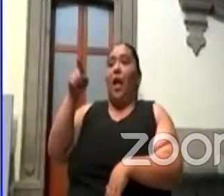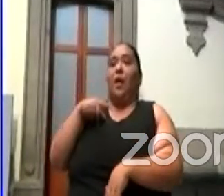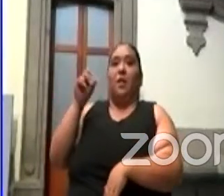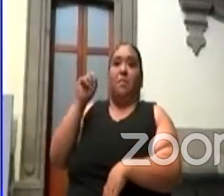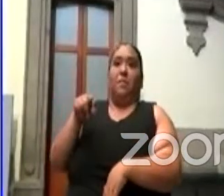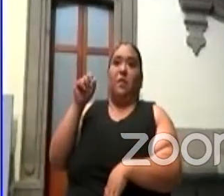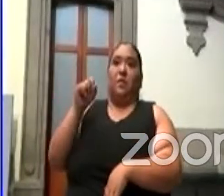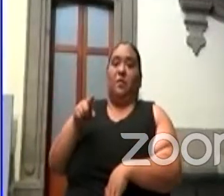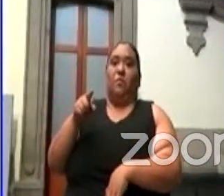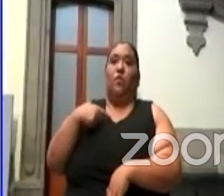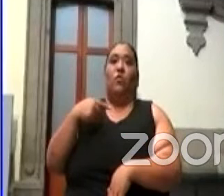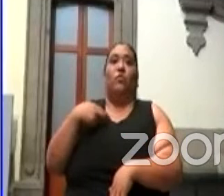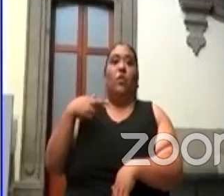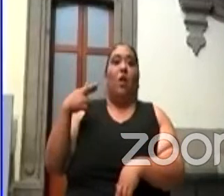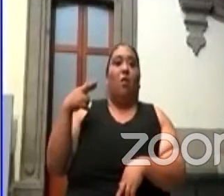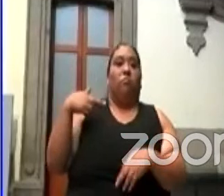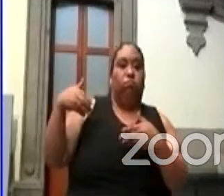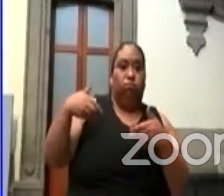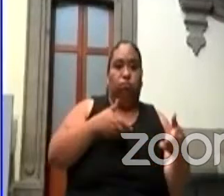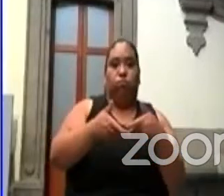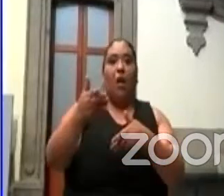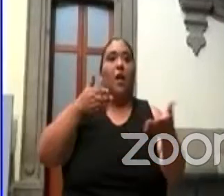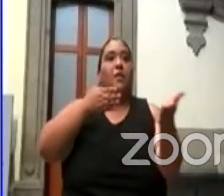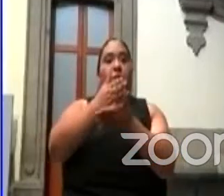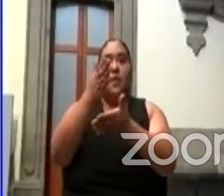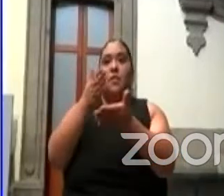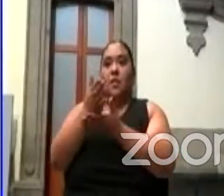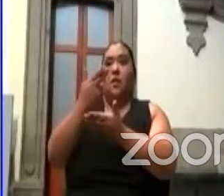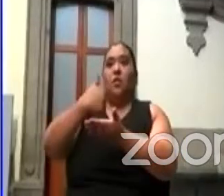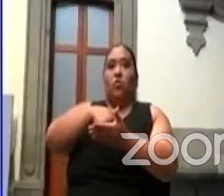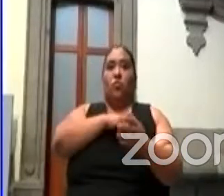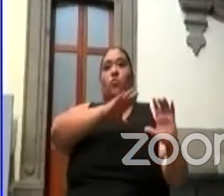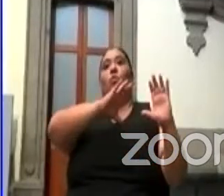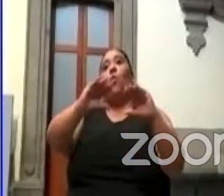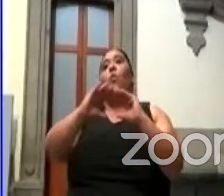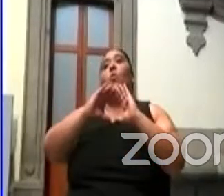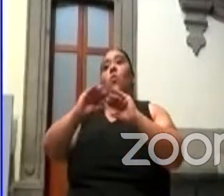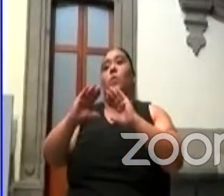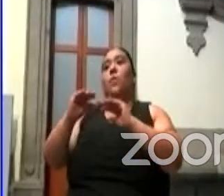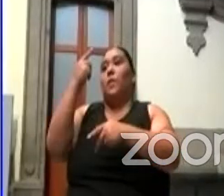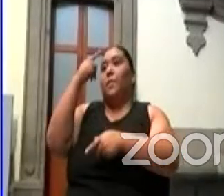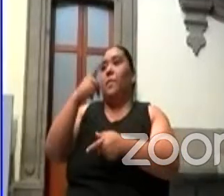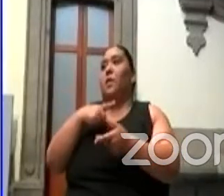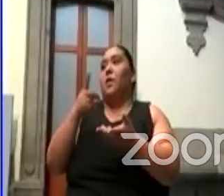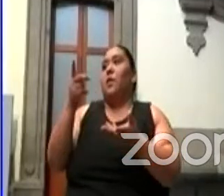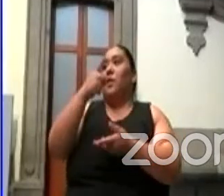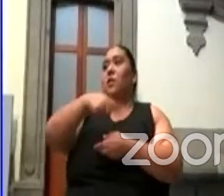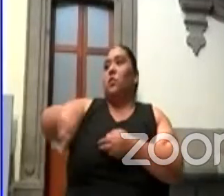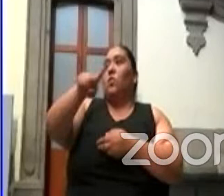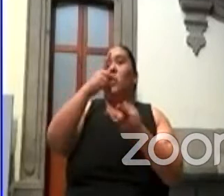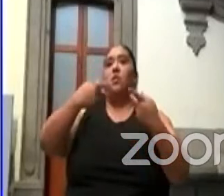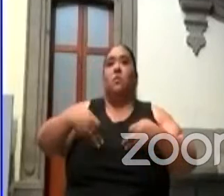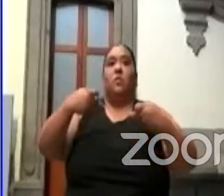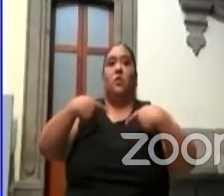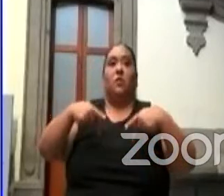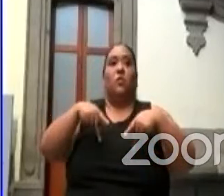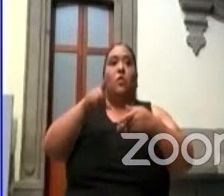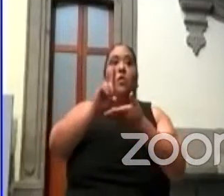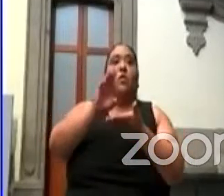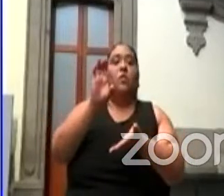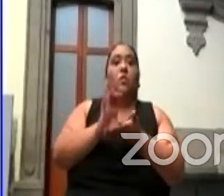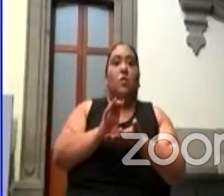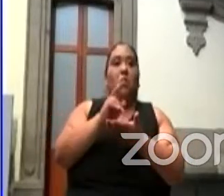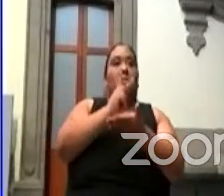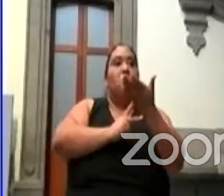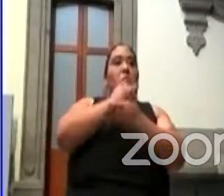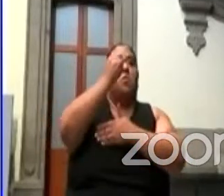ruta de accesibilidad y nosotros estamos dando las capacitaciones para que las personas con discapacidad, con un proyecto